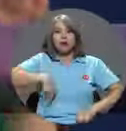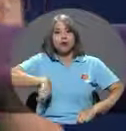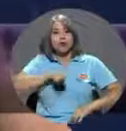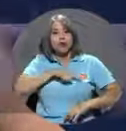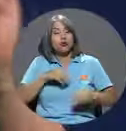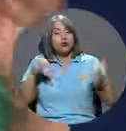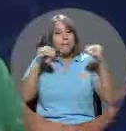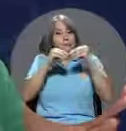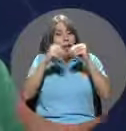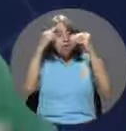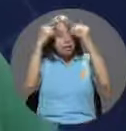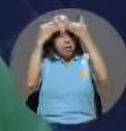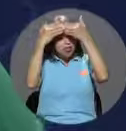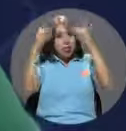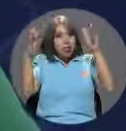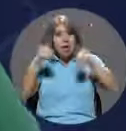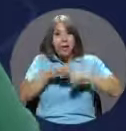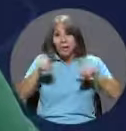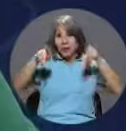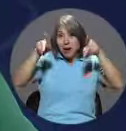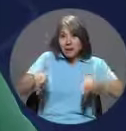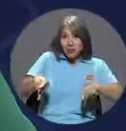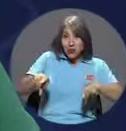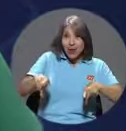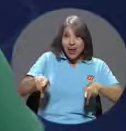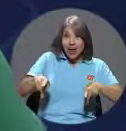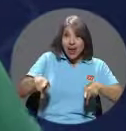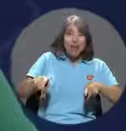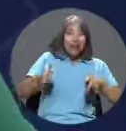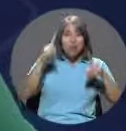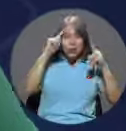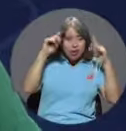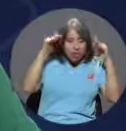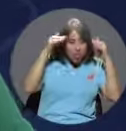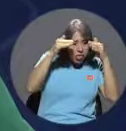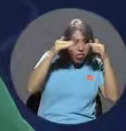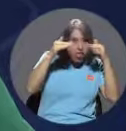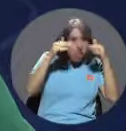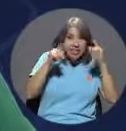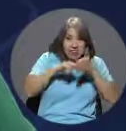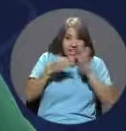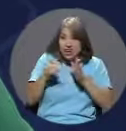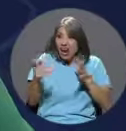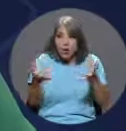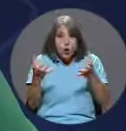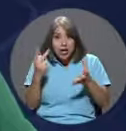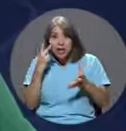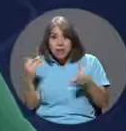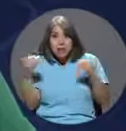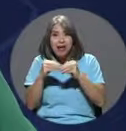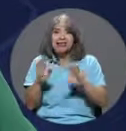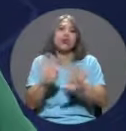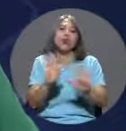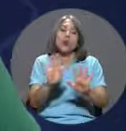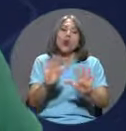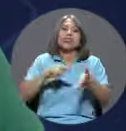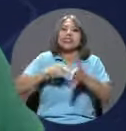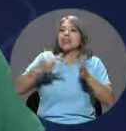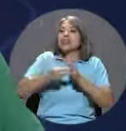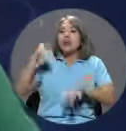Pero esta persona tiene en ese momento una visión de túnel y no es que no quiera ver más, es que no puede. Uh-huh. Por eso requiere de